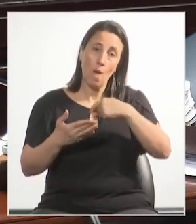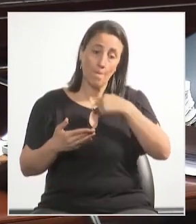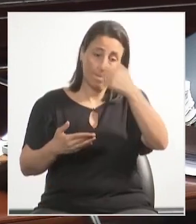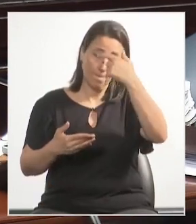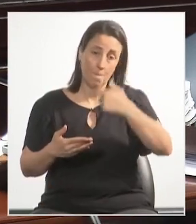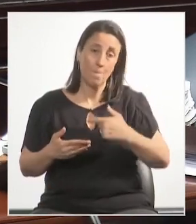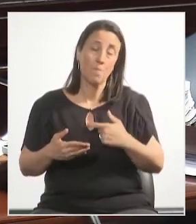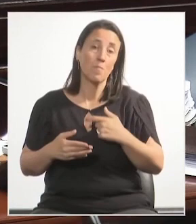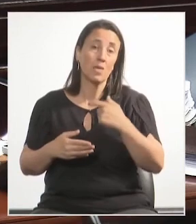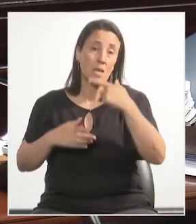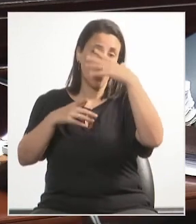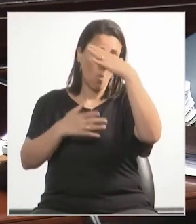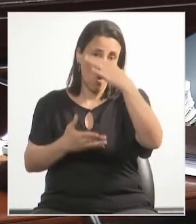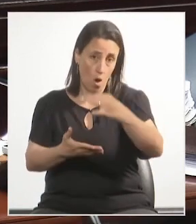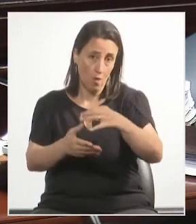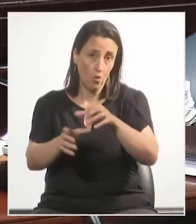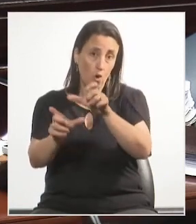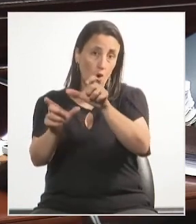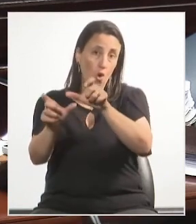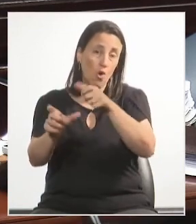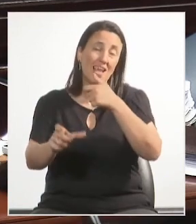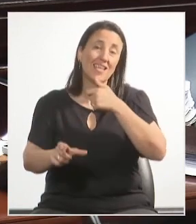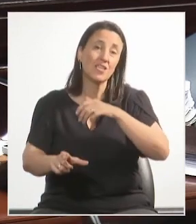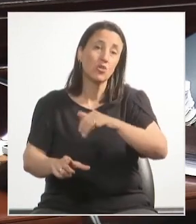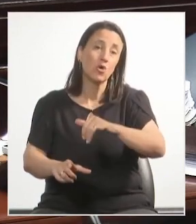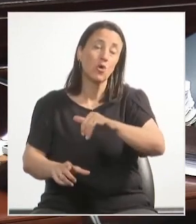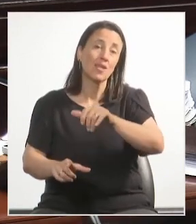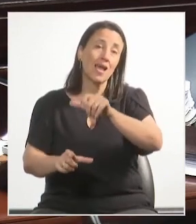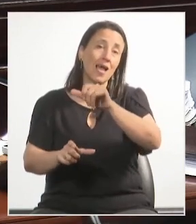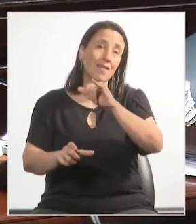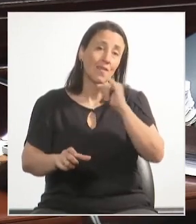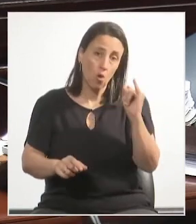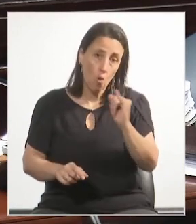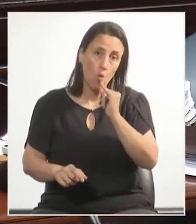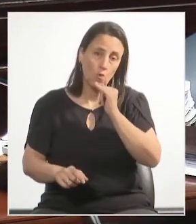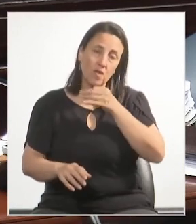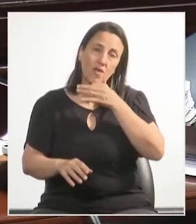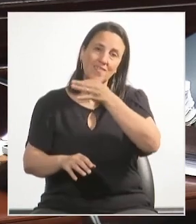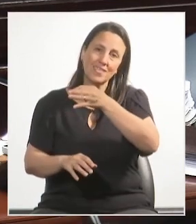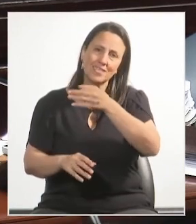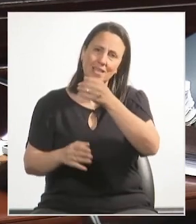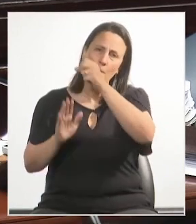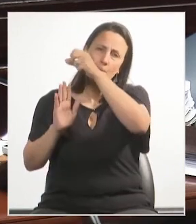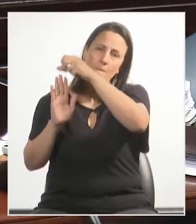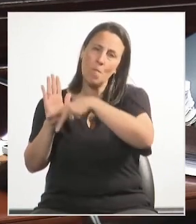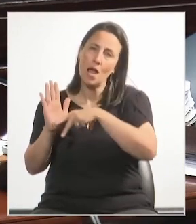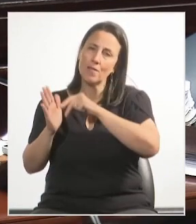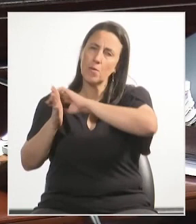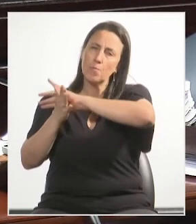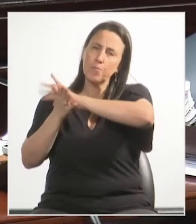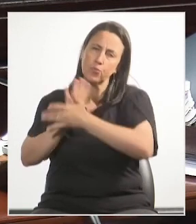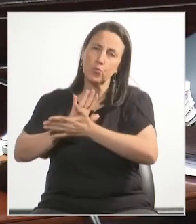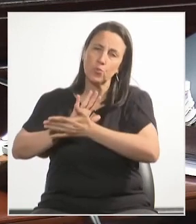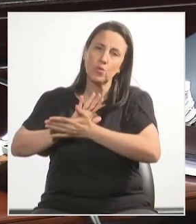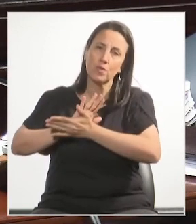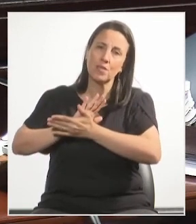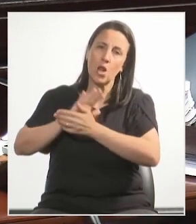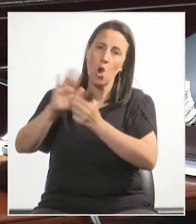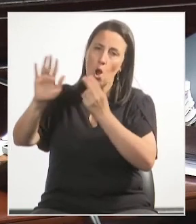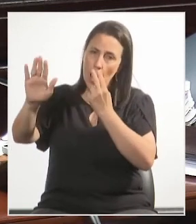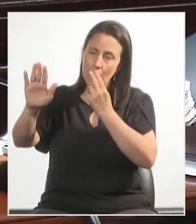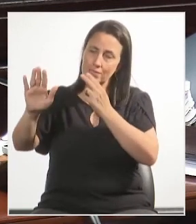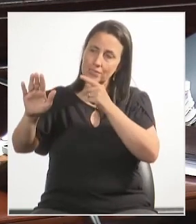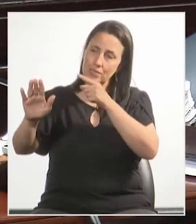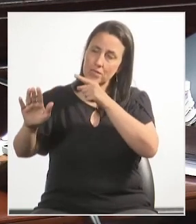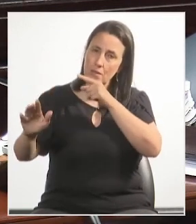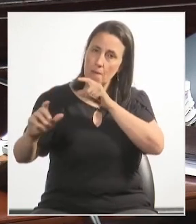historia de los judíos, señala: los planes de exterminio de los nazis habían sido trazados